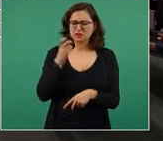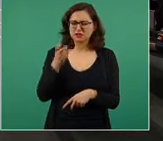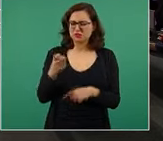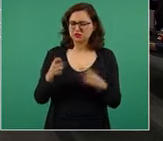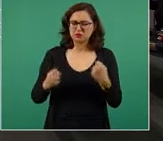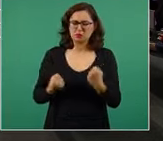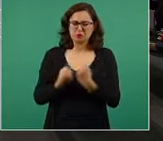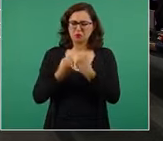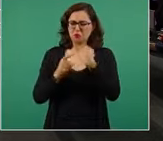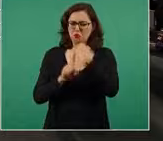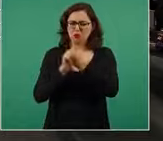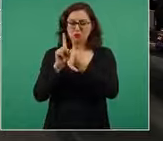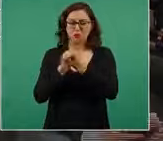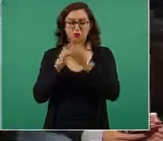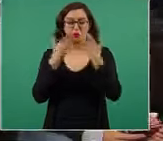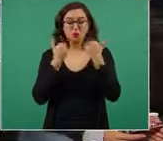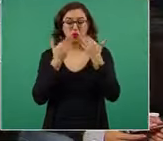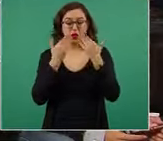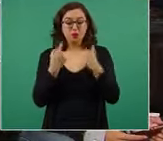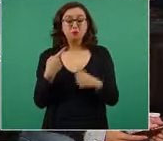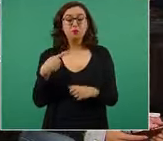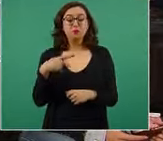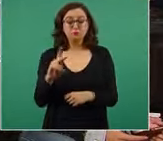yo ponérselo, si es posible, si usted me permite.